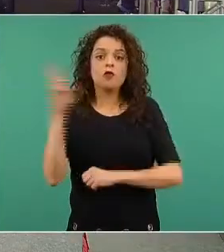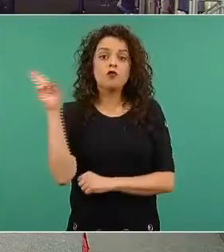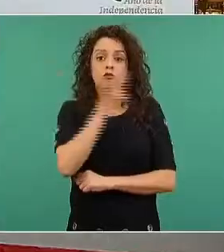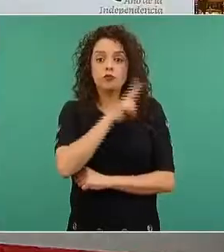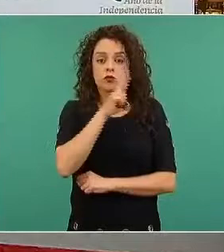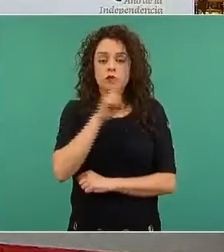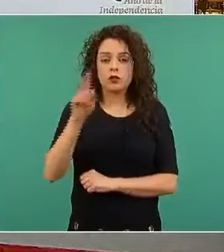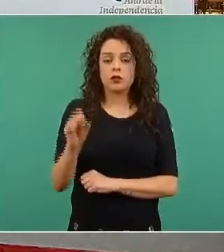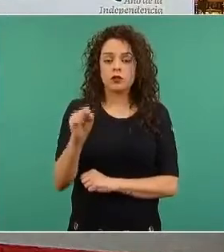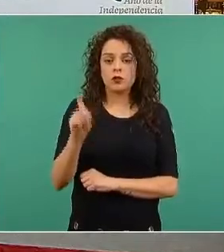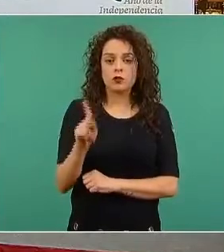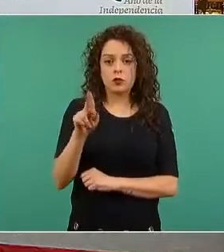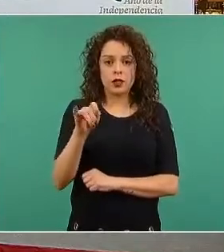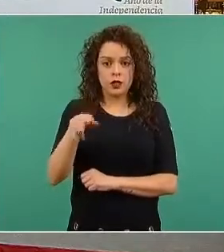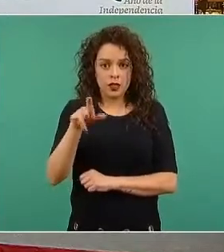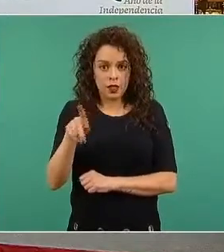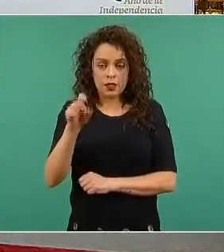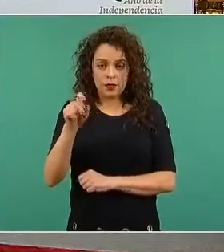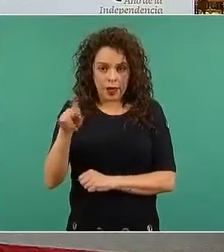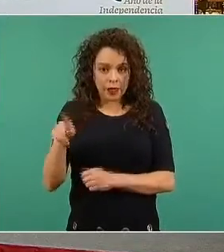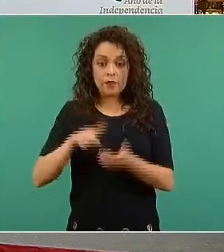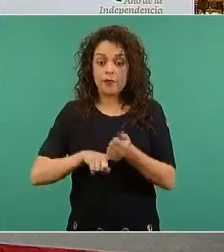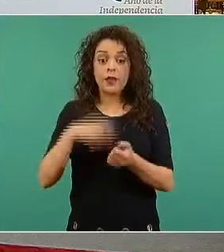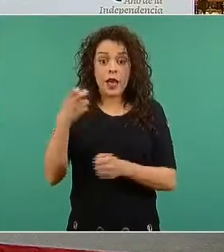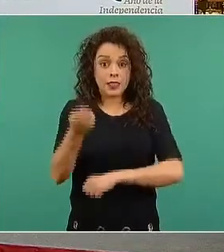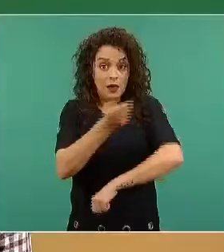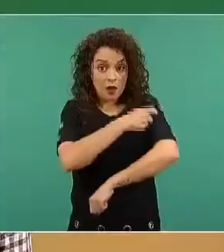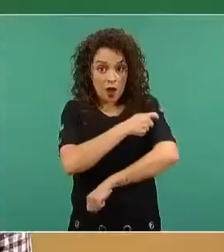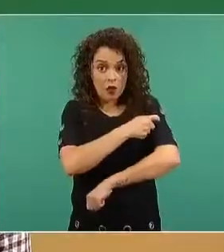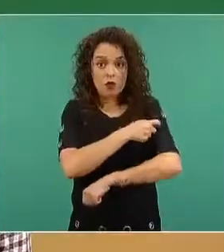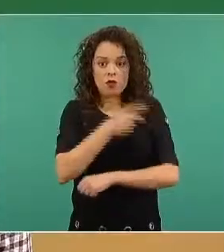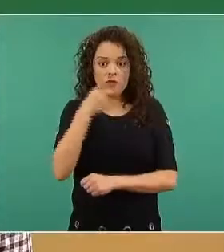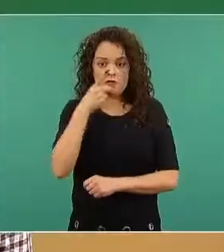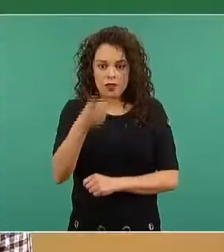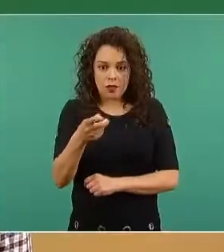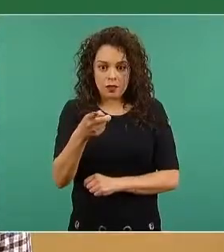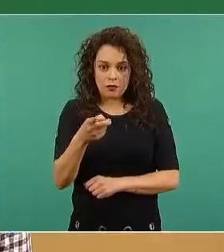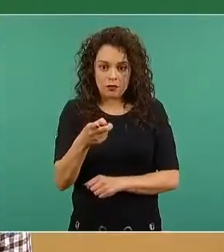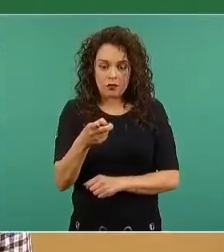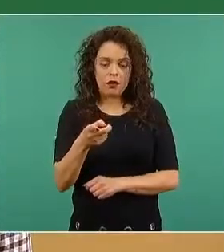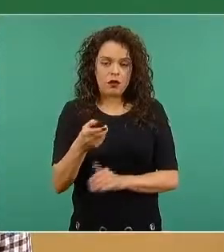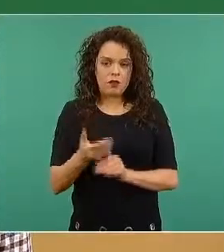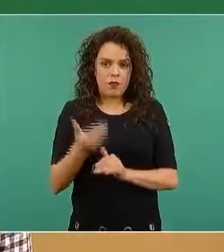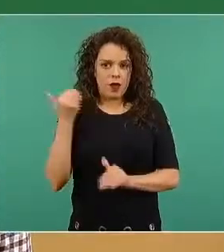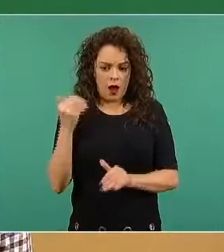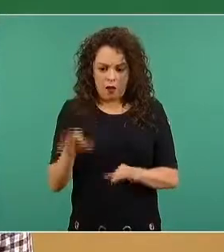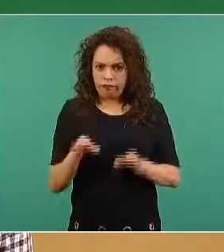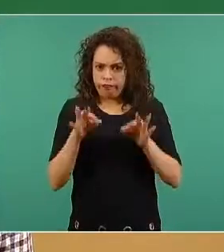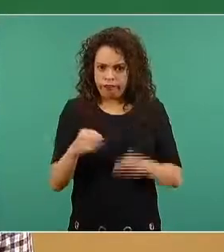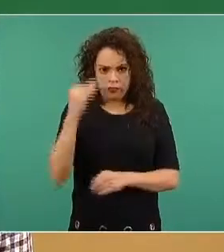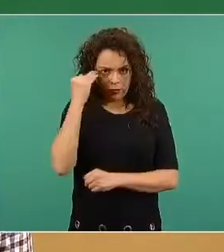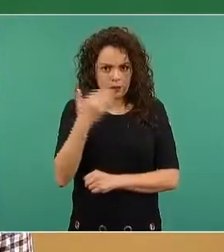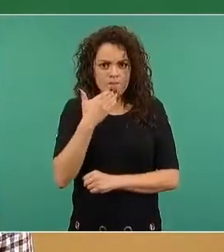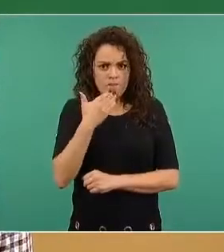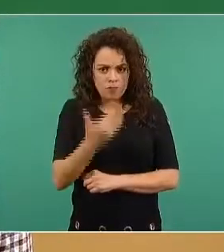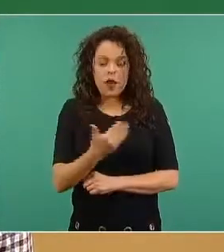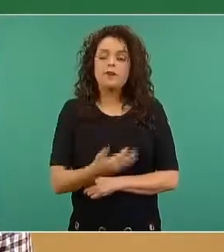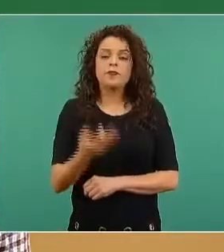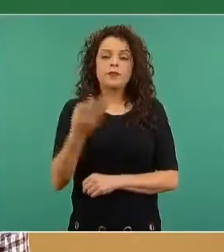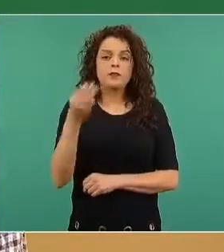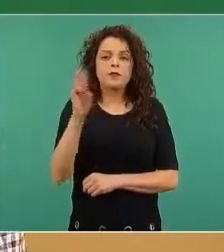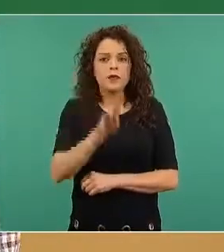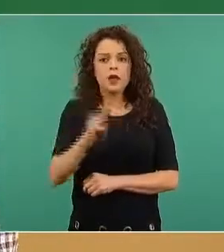V. Esta vacuna, como lo comentamos en tiempo real, el miércoles 6 de